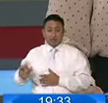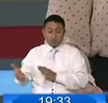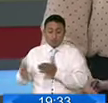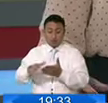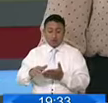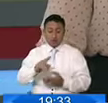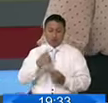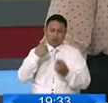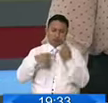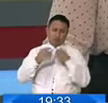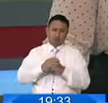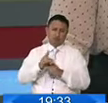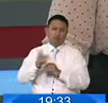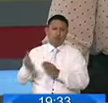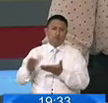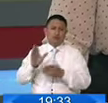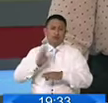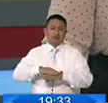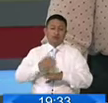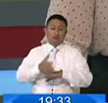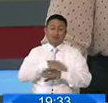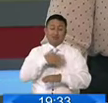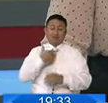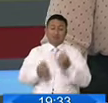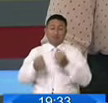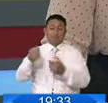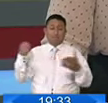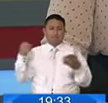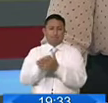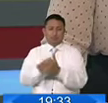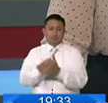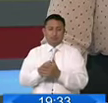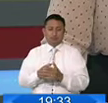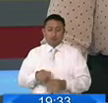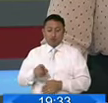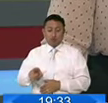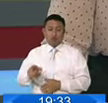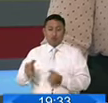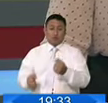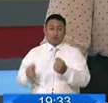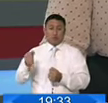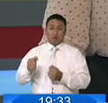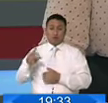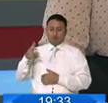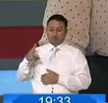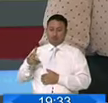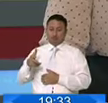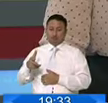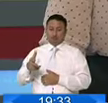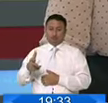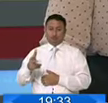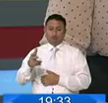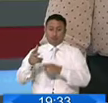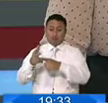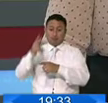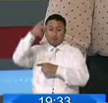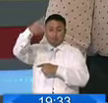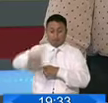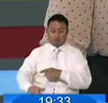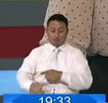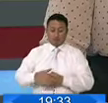quienes murieron en un accidente de tránsito el vehículo en el que se trasladaban cayó a un